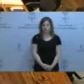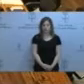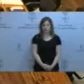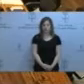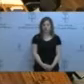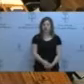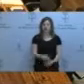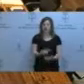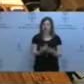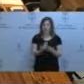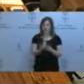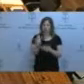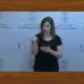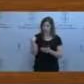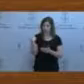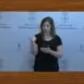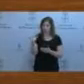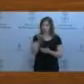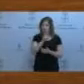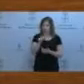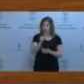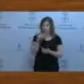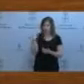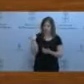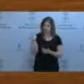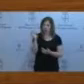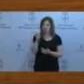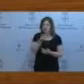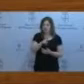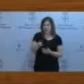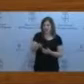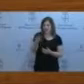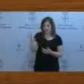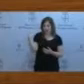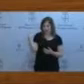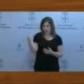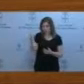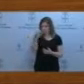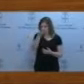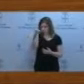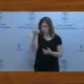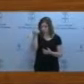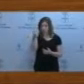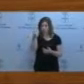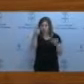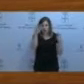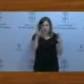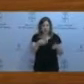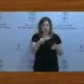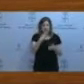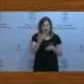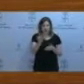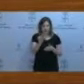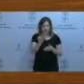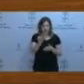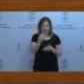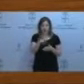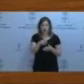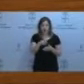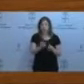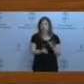Hace ya unos días, semanas o quizá meses, no lo recuerdo, vaticinó usted que esto precisamente iba a